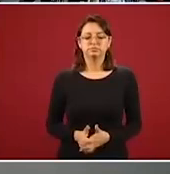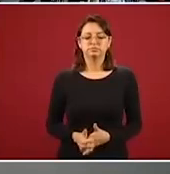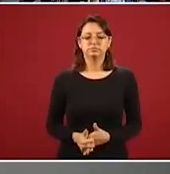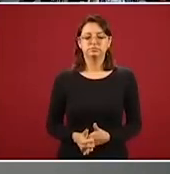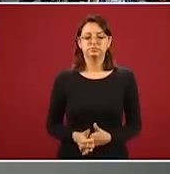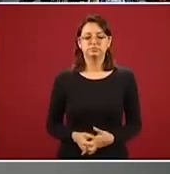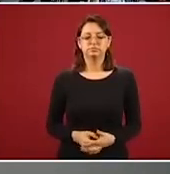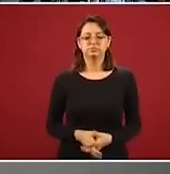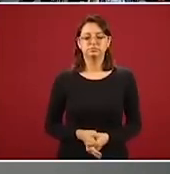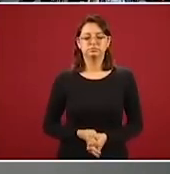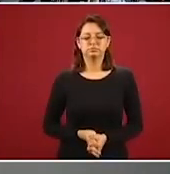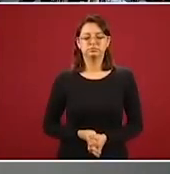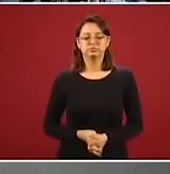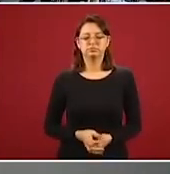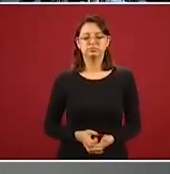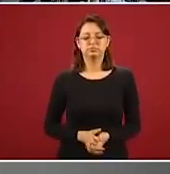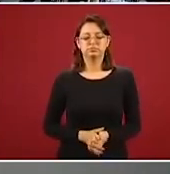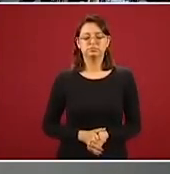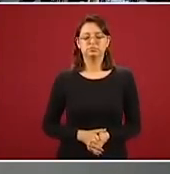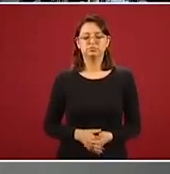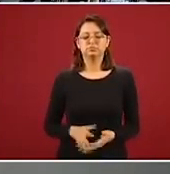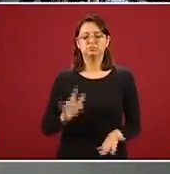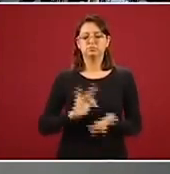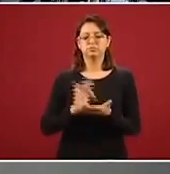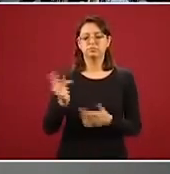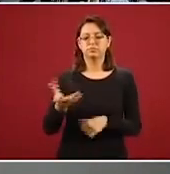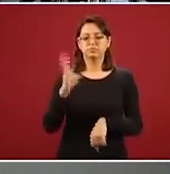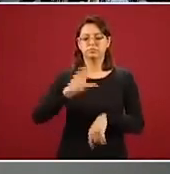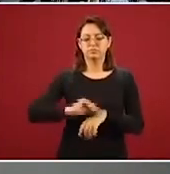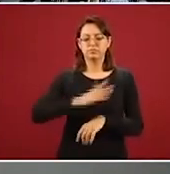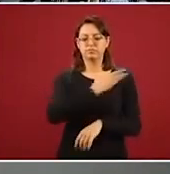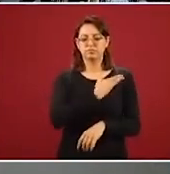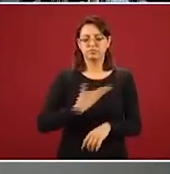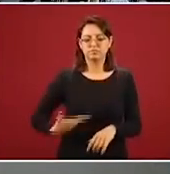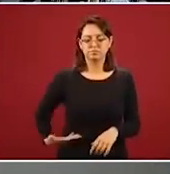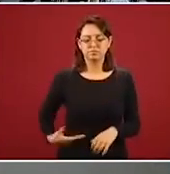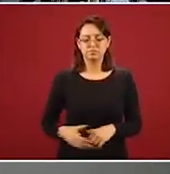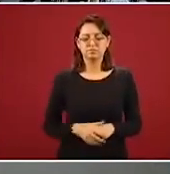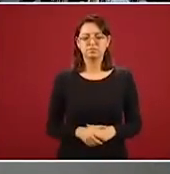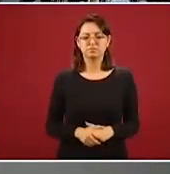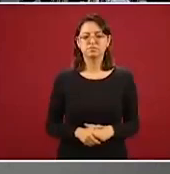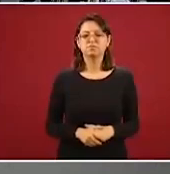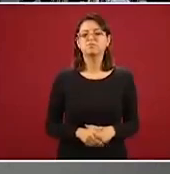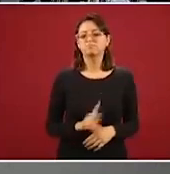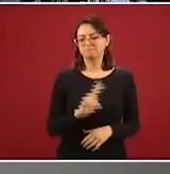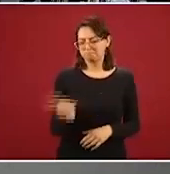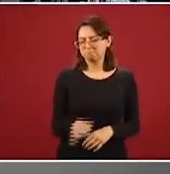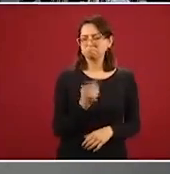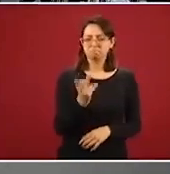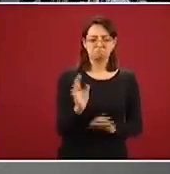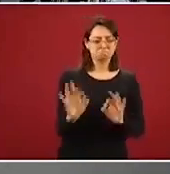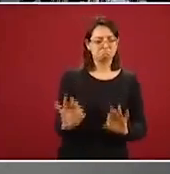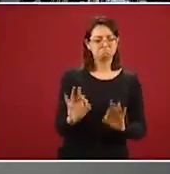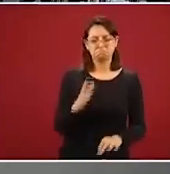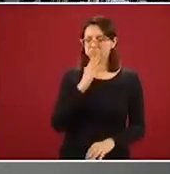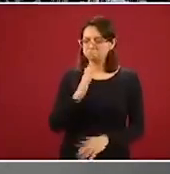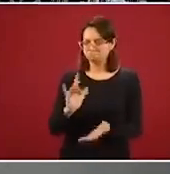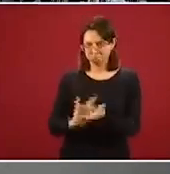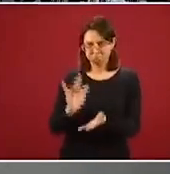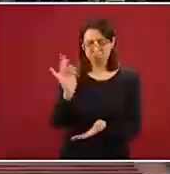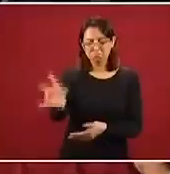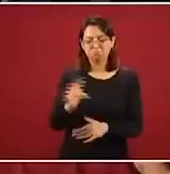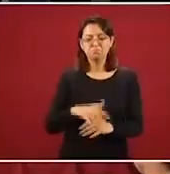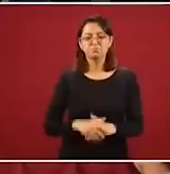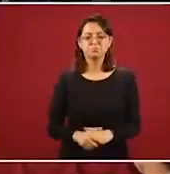Muchas gracias. Con su permiso, señor presidente, agradecerle la pregunta porque, como lo hemos comentado aquí,